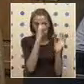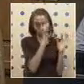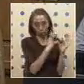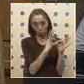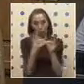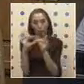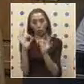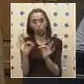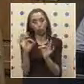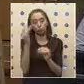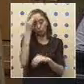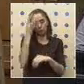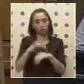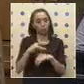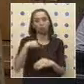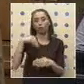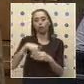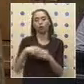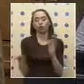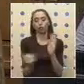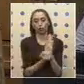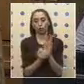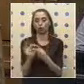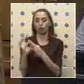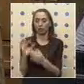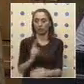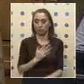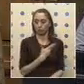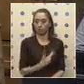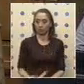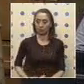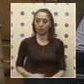enferma yo voy a votar en contra. Gracias, señor presidente.